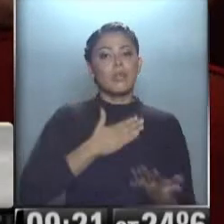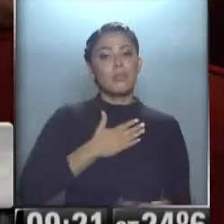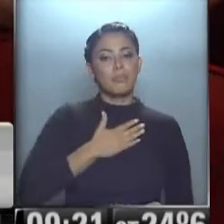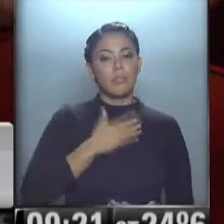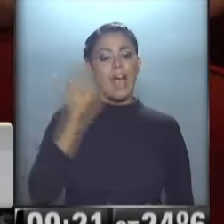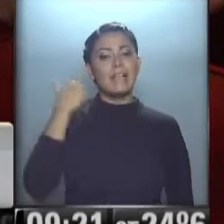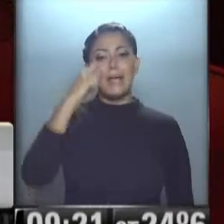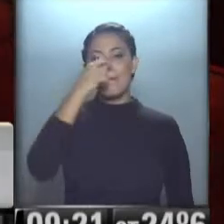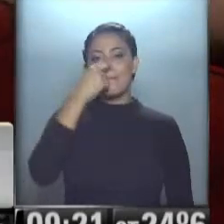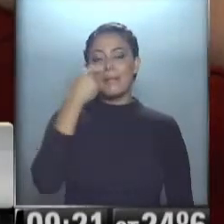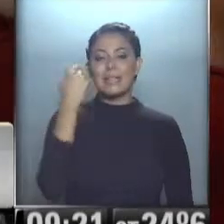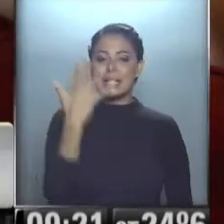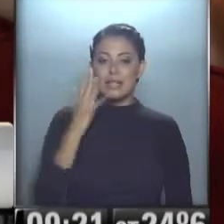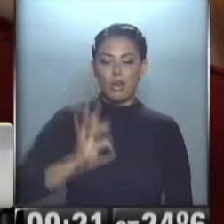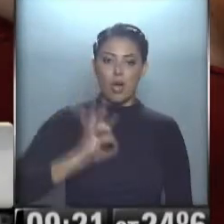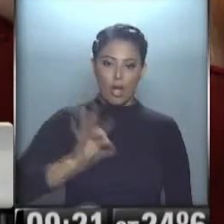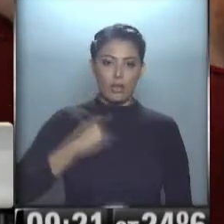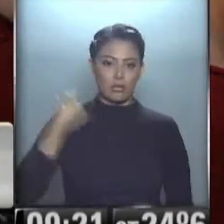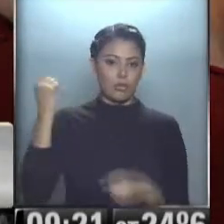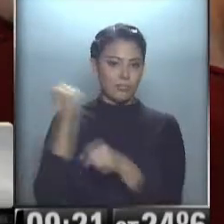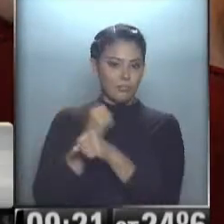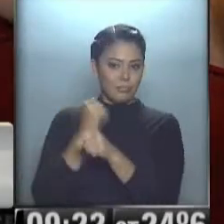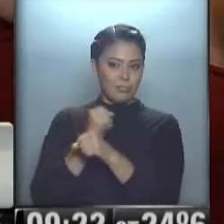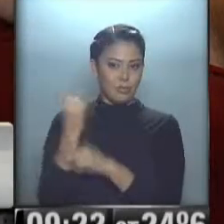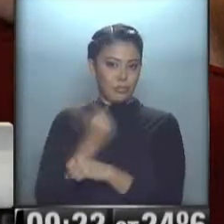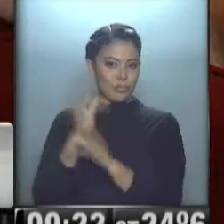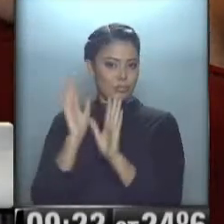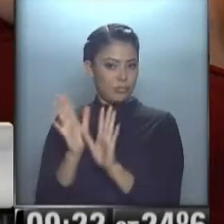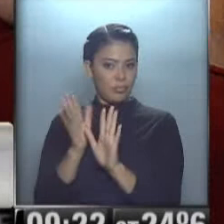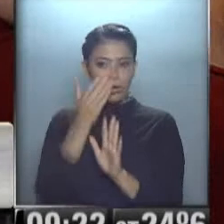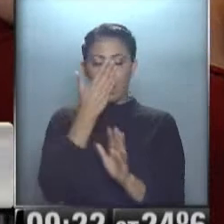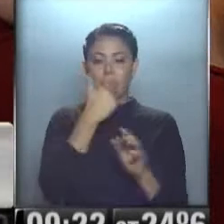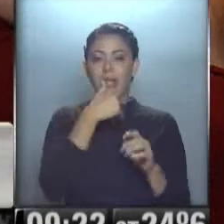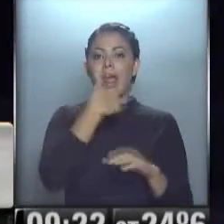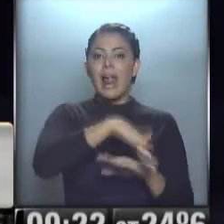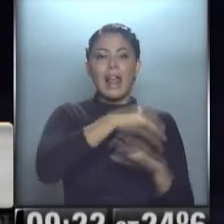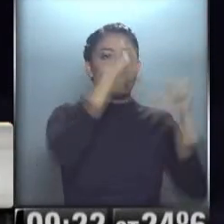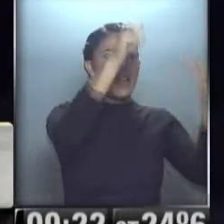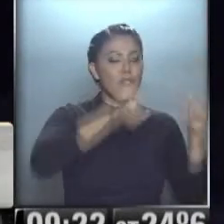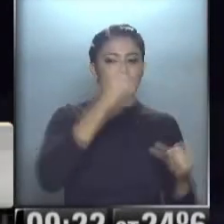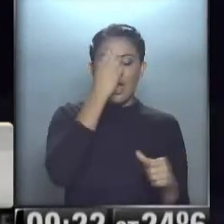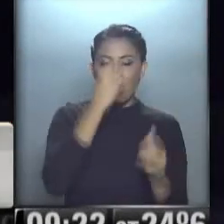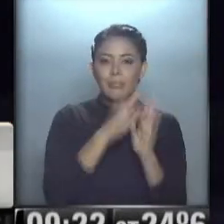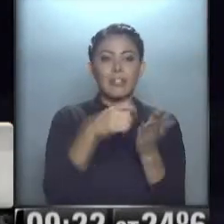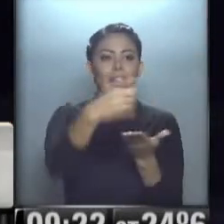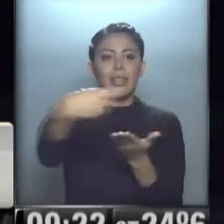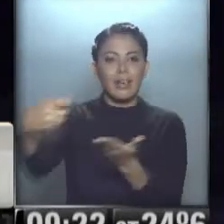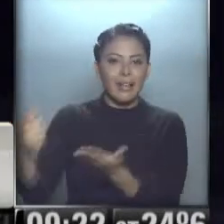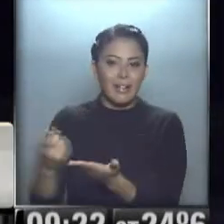hace 25 años espectáculo mío. Y pegando afiches en la calle, dando panfletos y qué sé